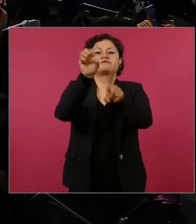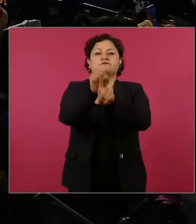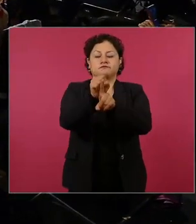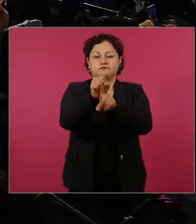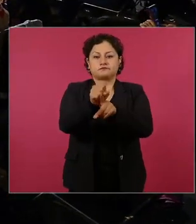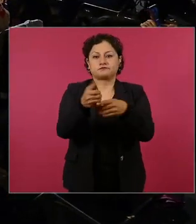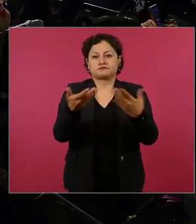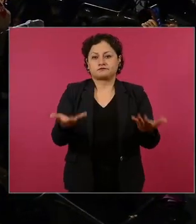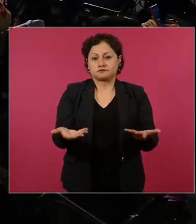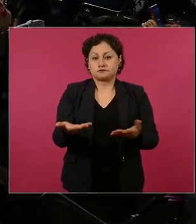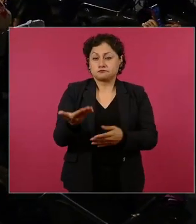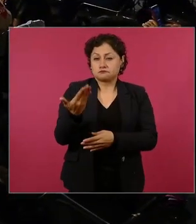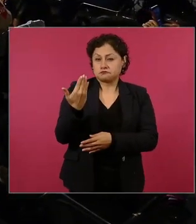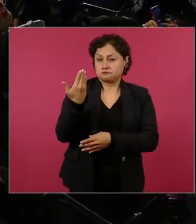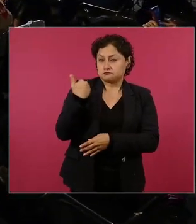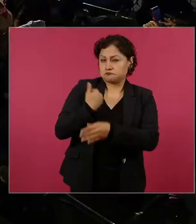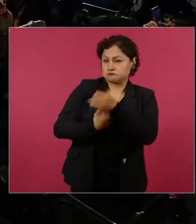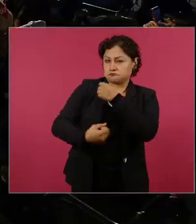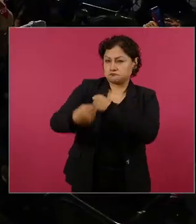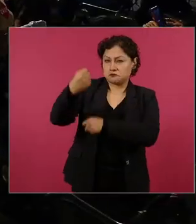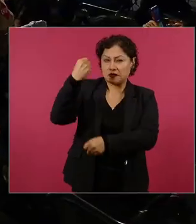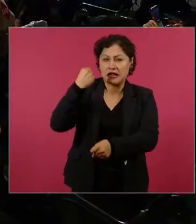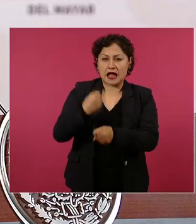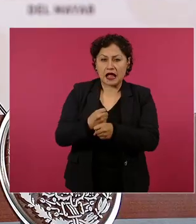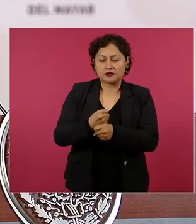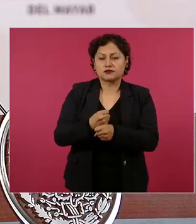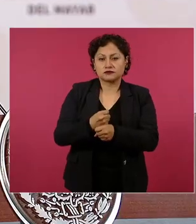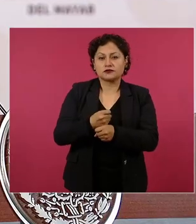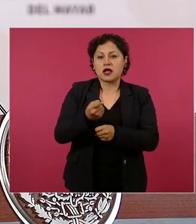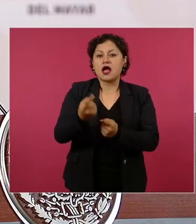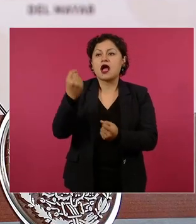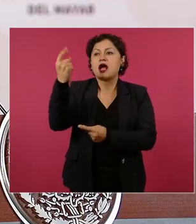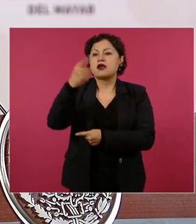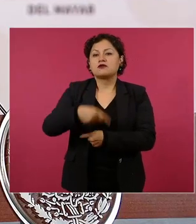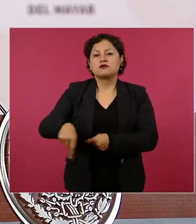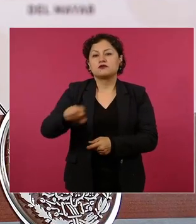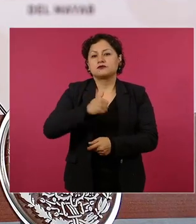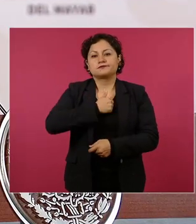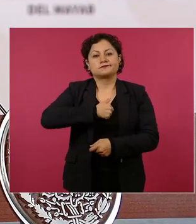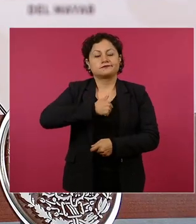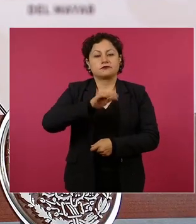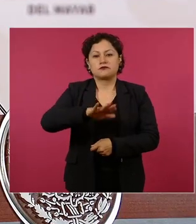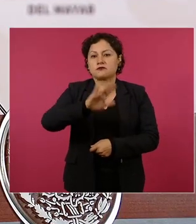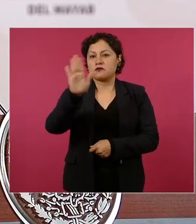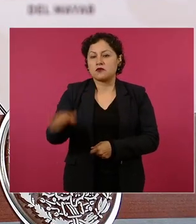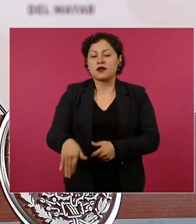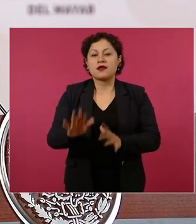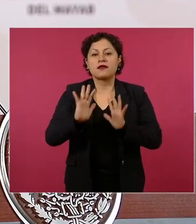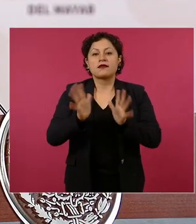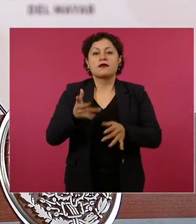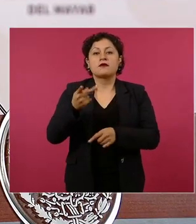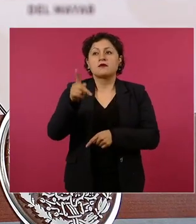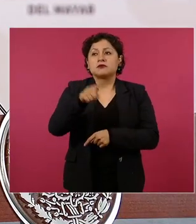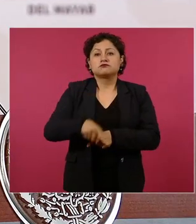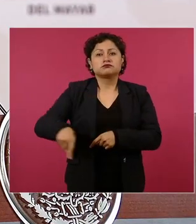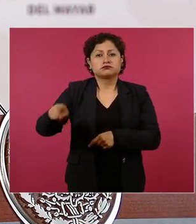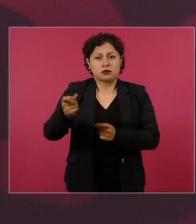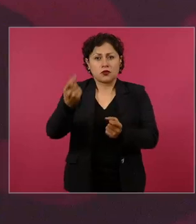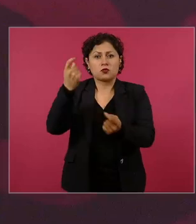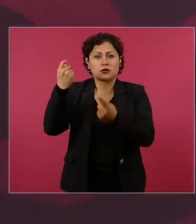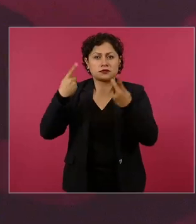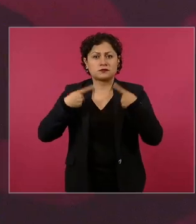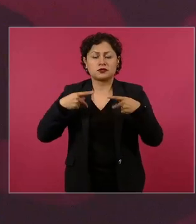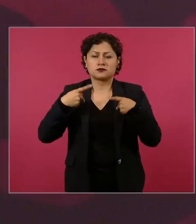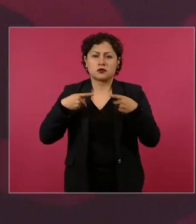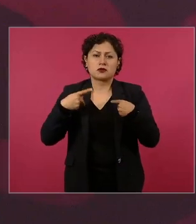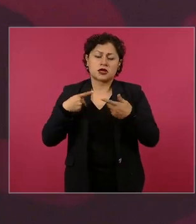nos adelantaron, pero contribuyeron mucho. Es un movimiento que